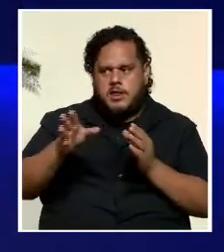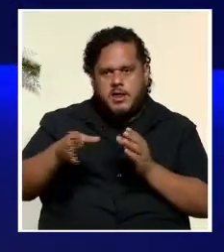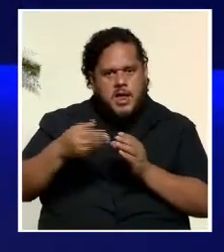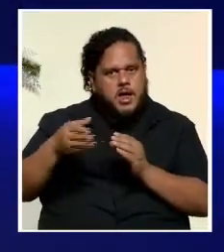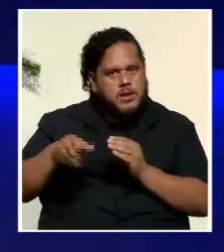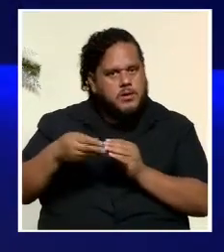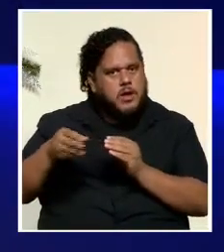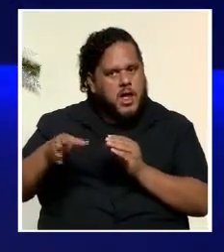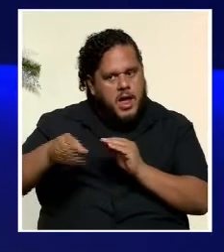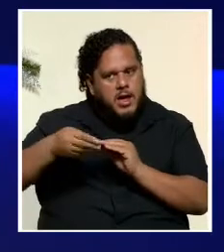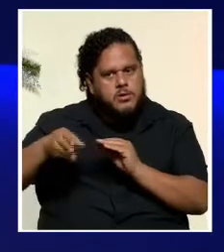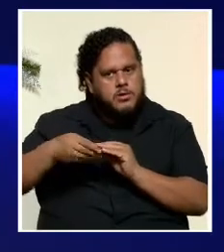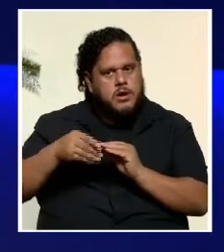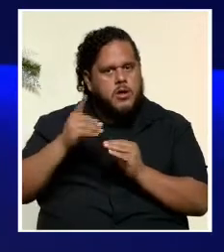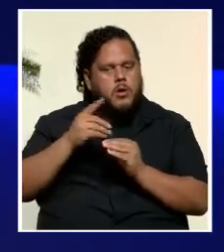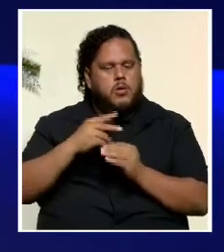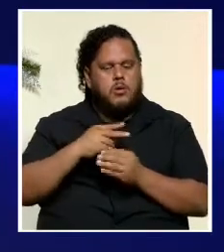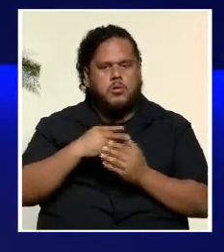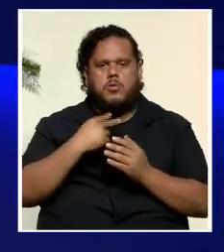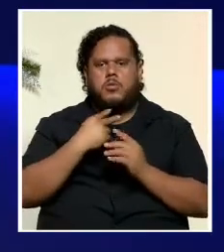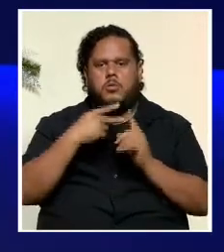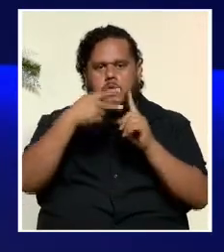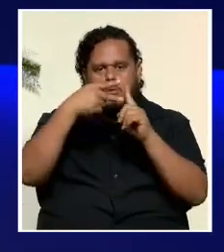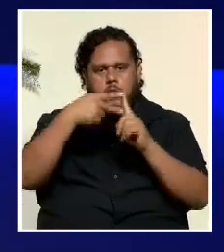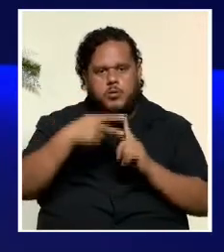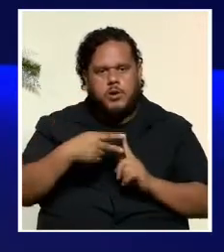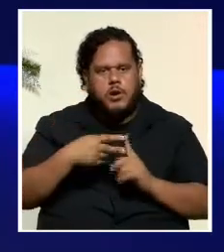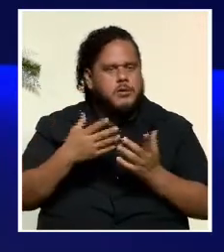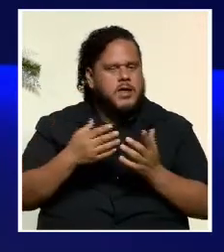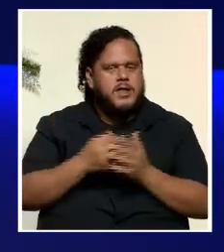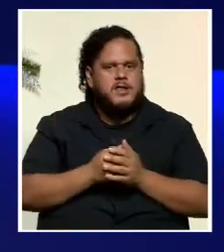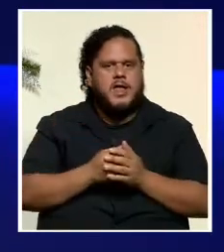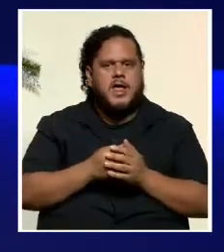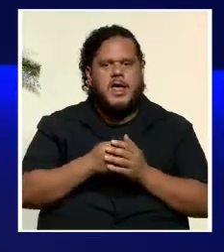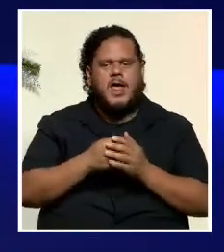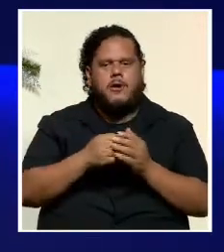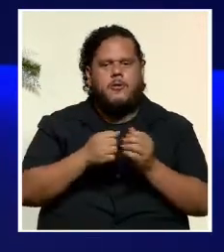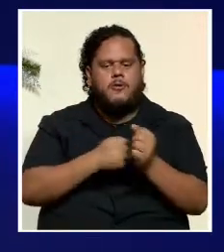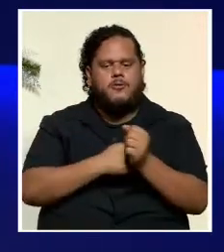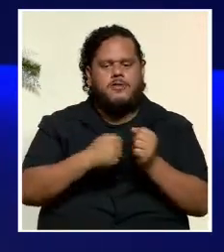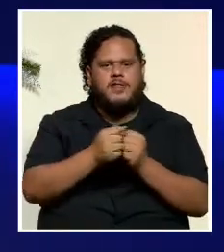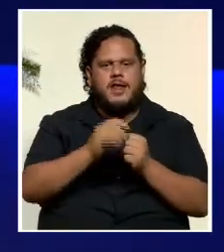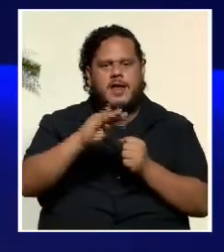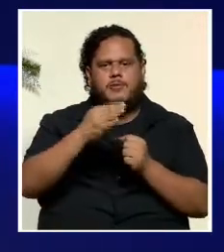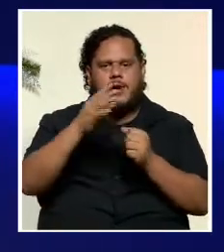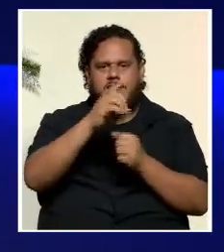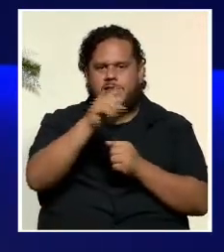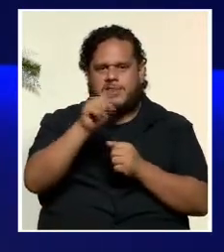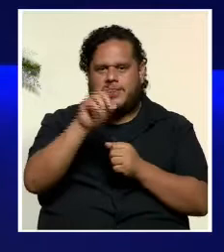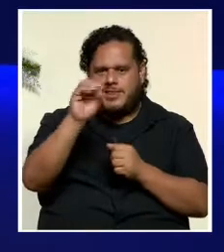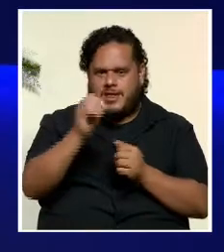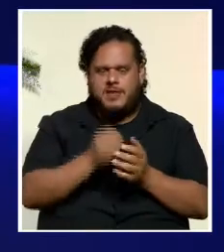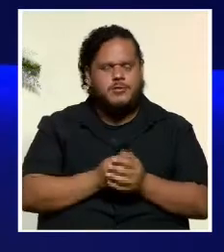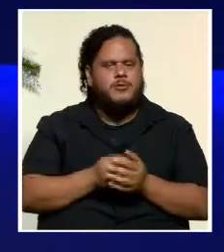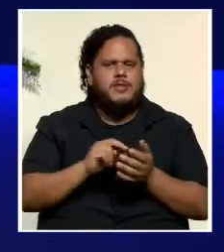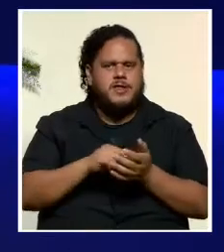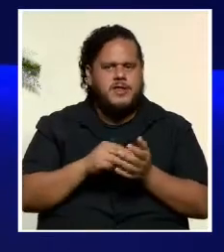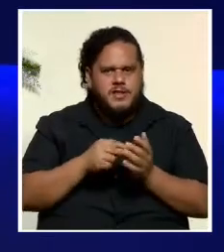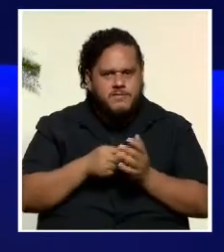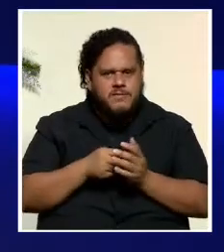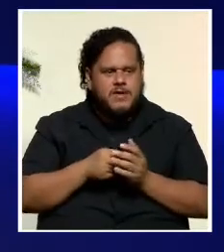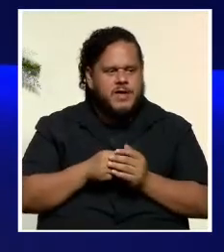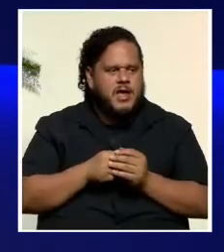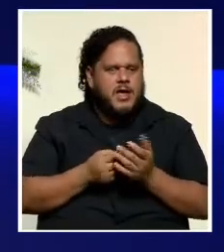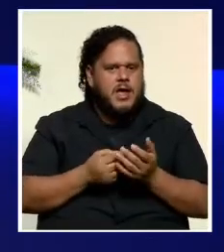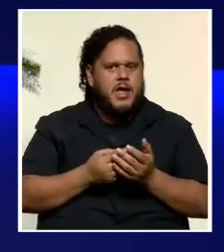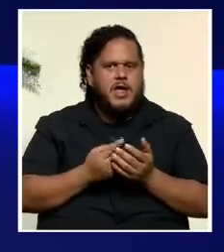vocablo popular que es salacuartazo, que es ejercer el derecho al berreo, pero con un